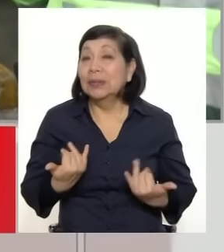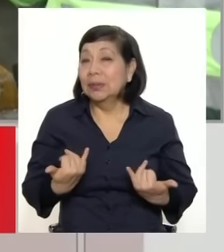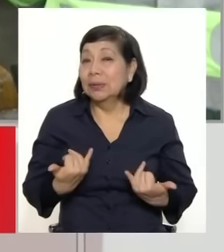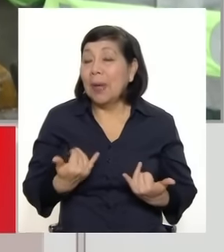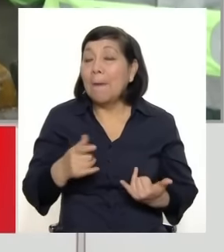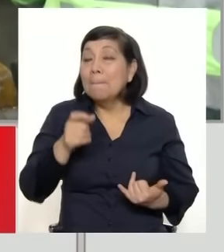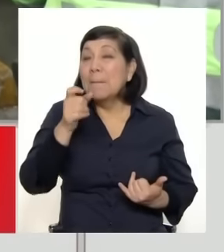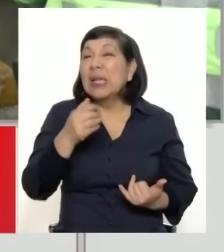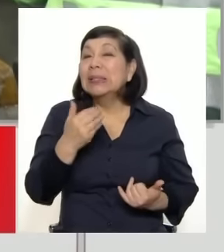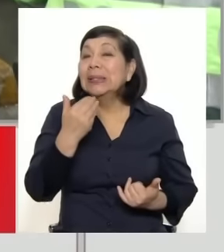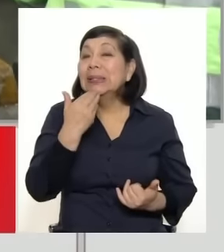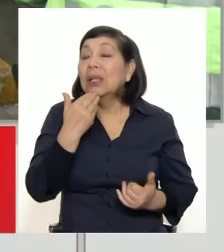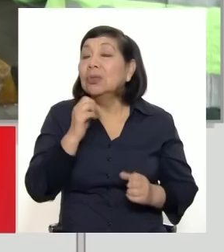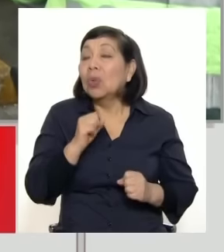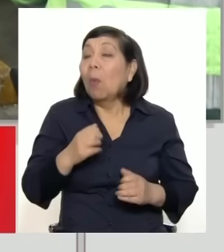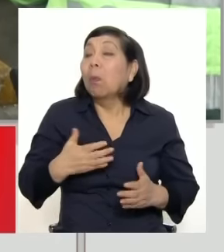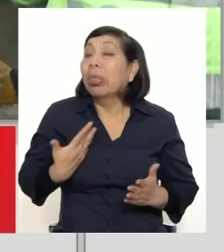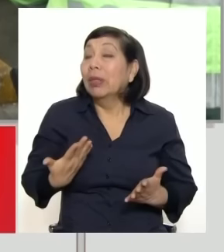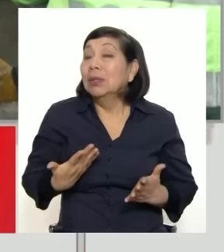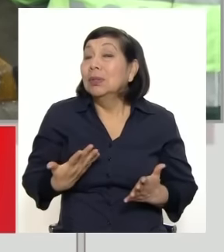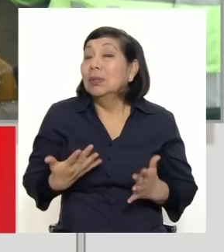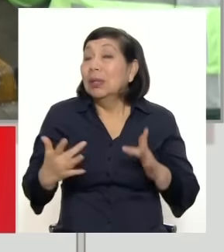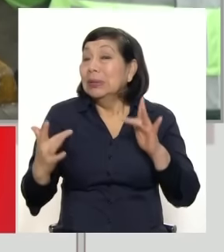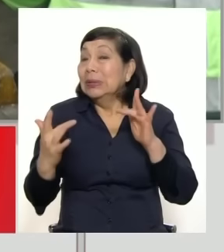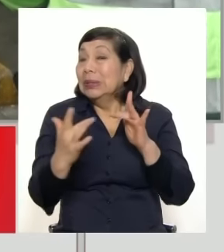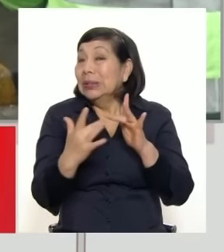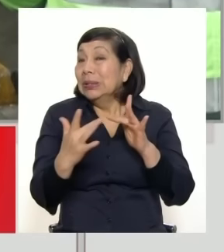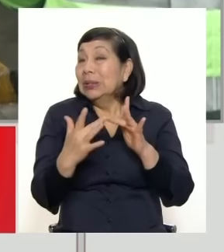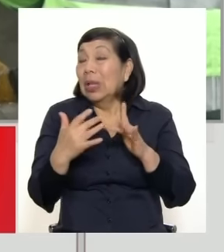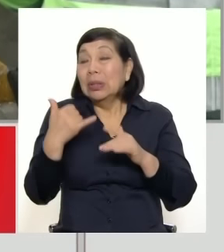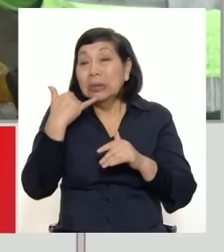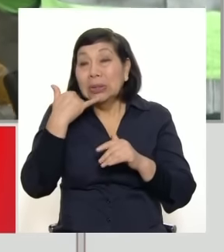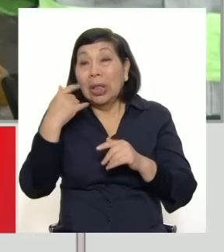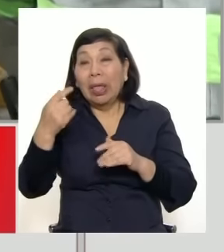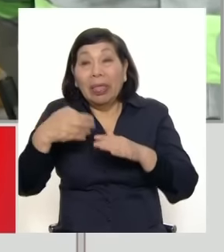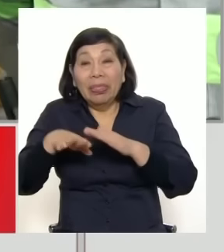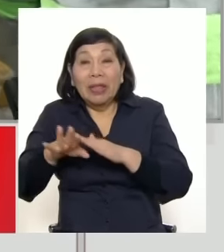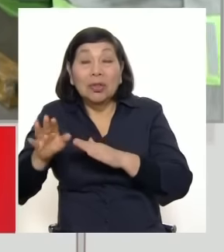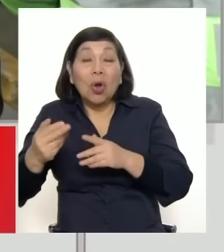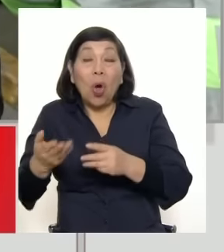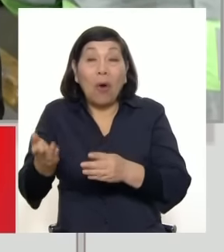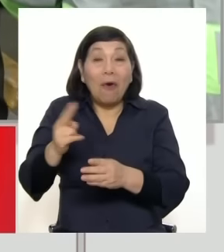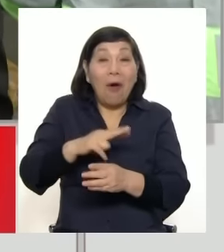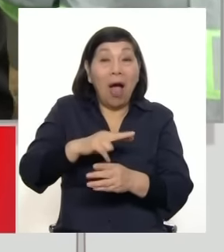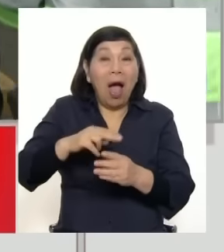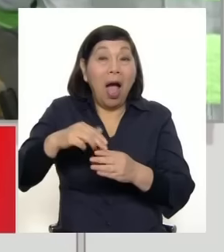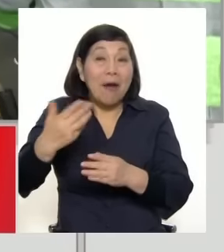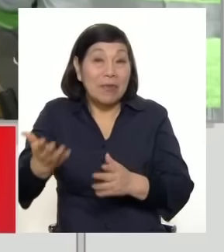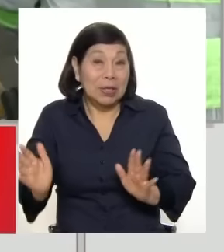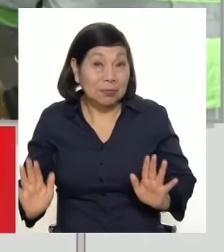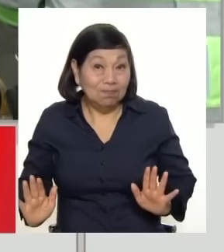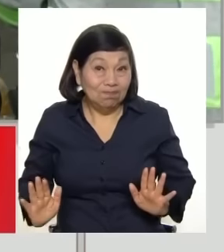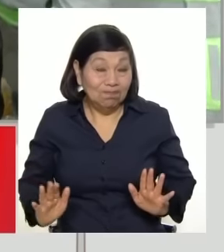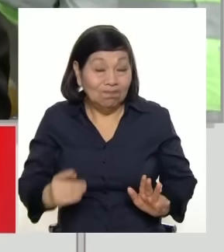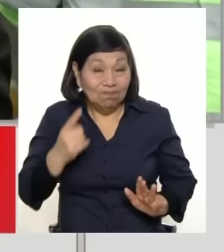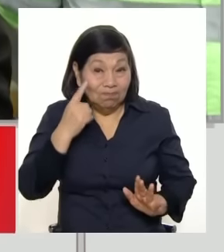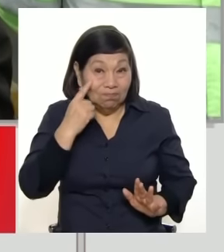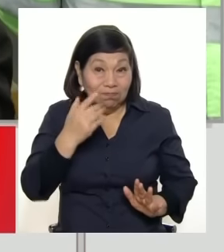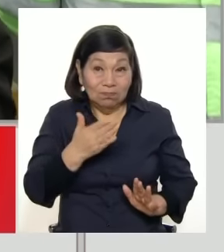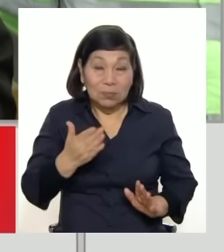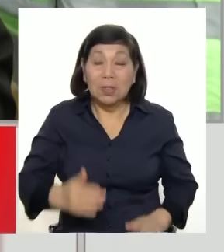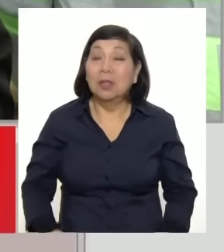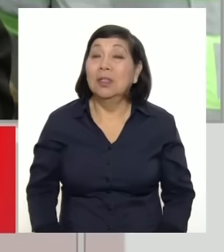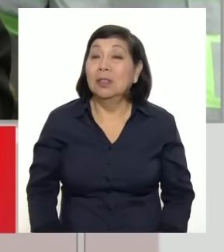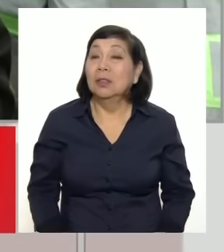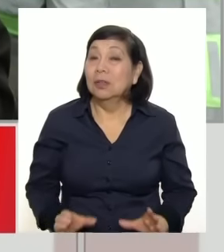a las personas que pudieran generar comunicación del interior al exterior del penal. Miren, nosotros estamos ya en otra línea de acción